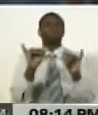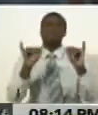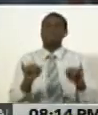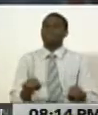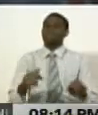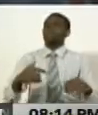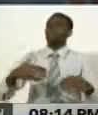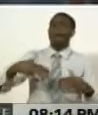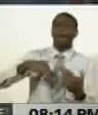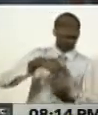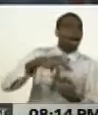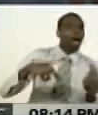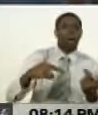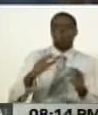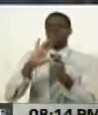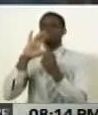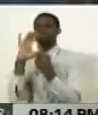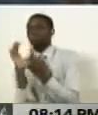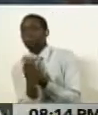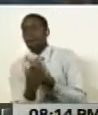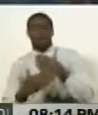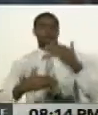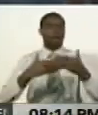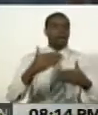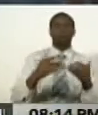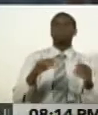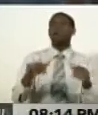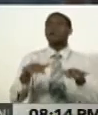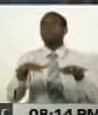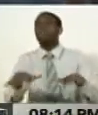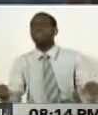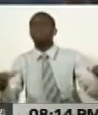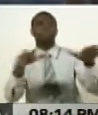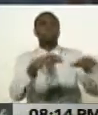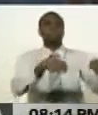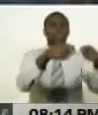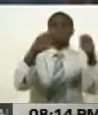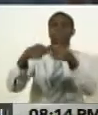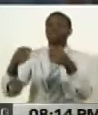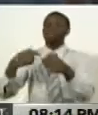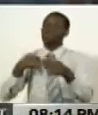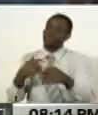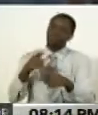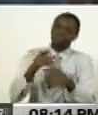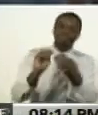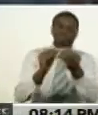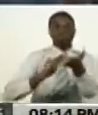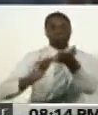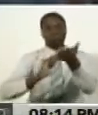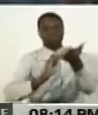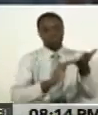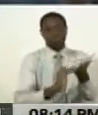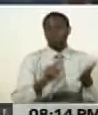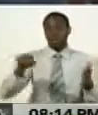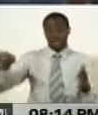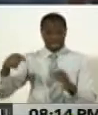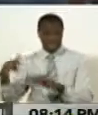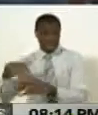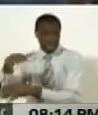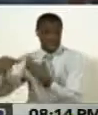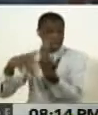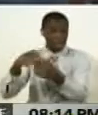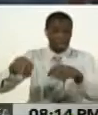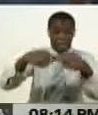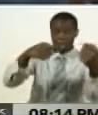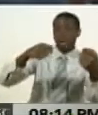recreativas, culturales, de recuperación de los espacios que ellos han dañado, donde ellos han generado algún tipo de acción violenta.